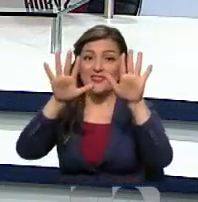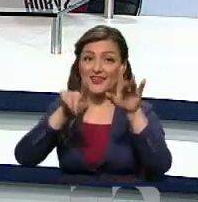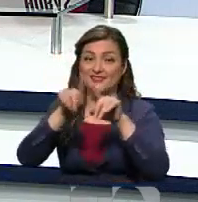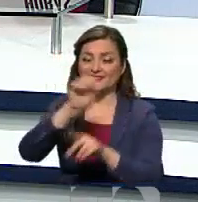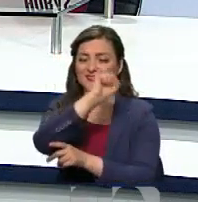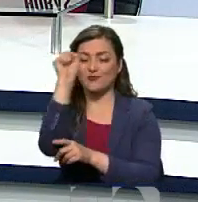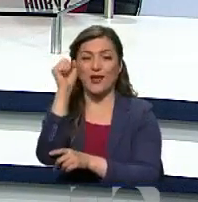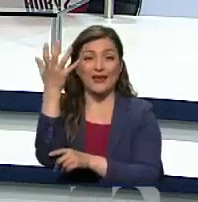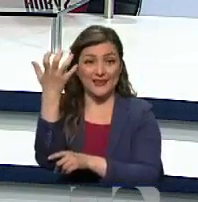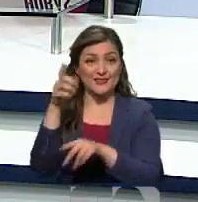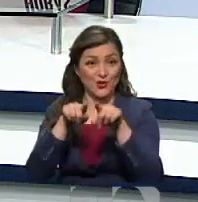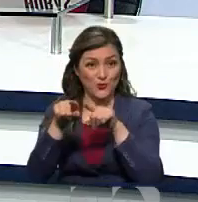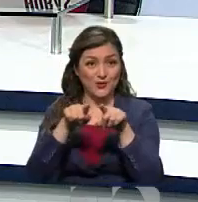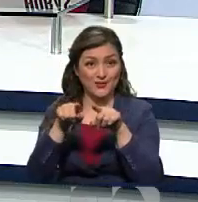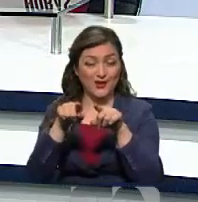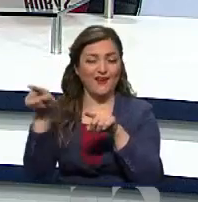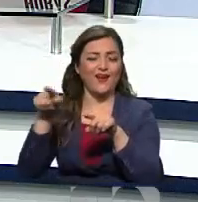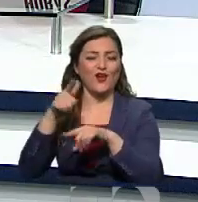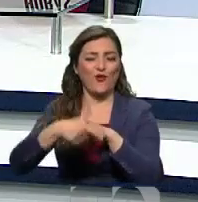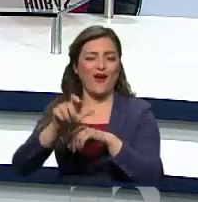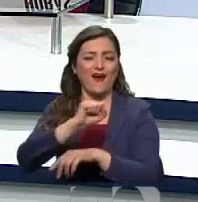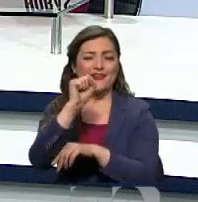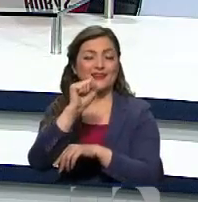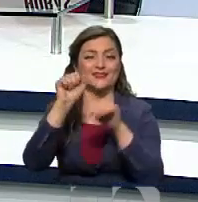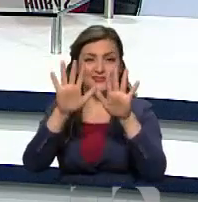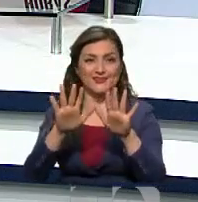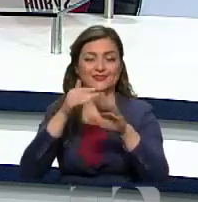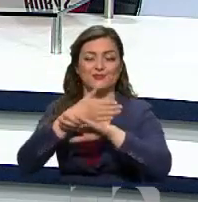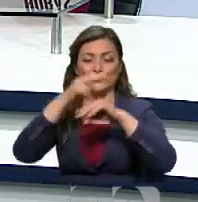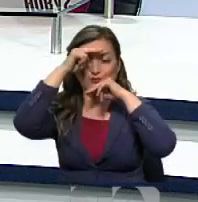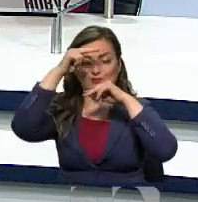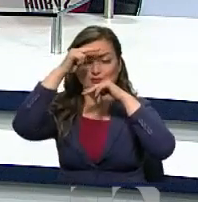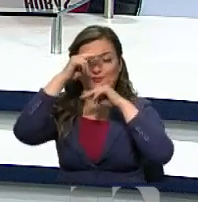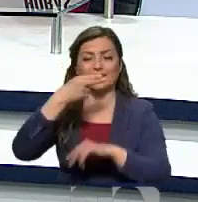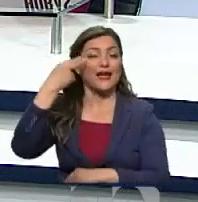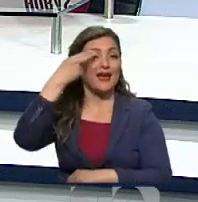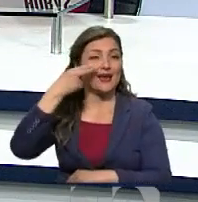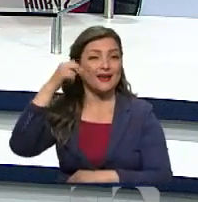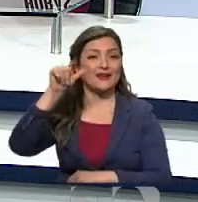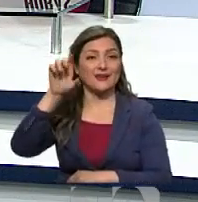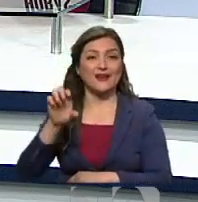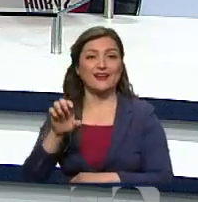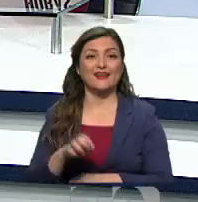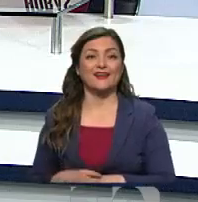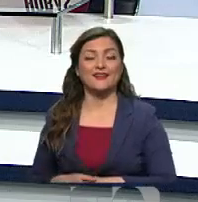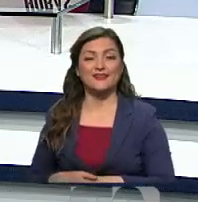de las 15 que se han realizado hasta el momento. Después de esta nota, ya estará con ustedes Helen y Ale Boada.